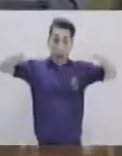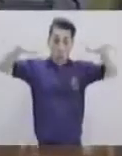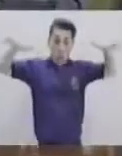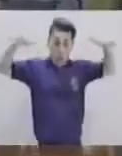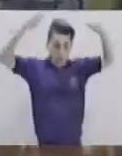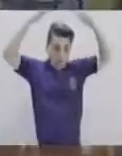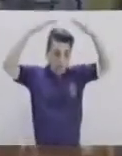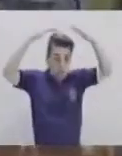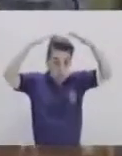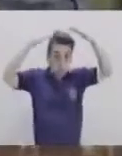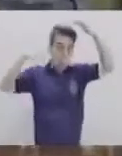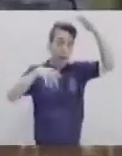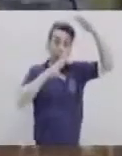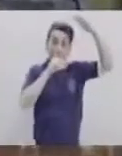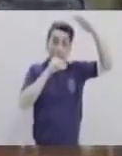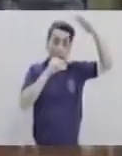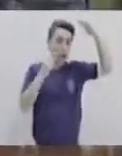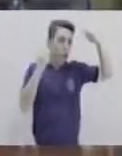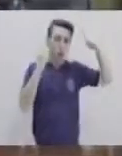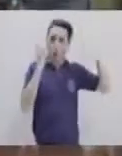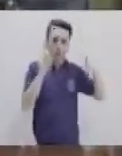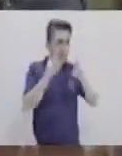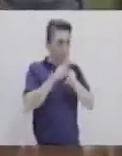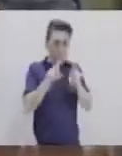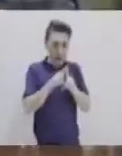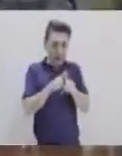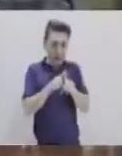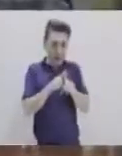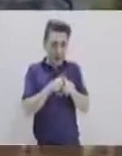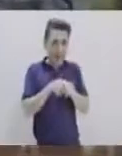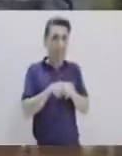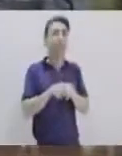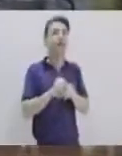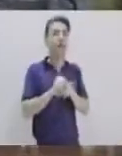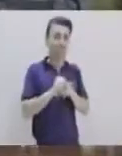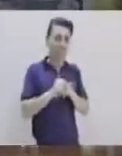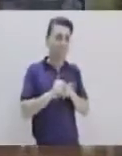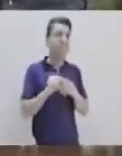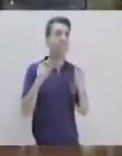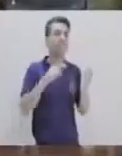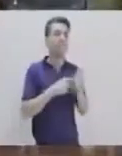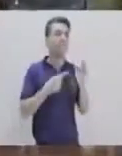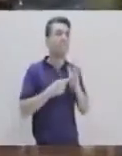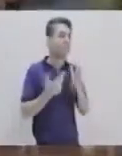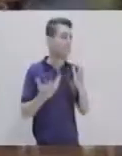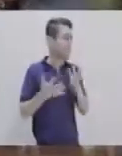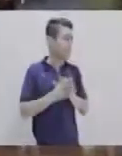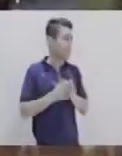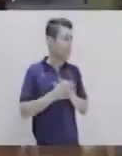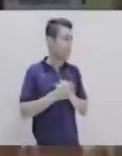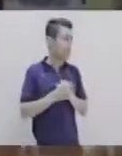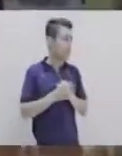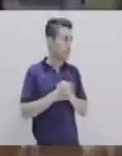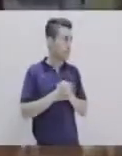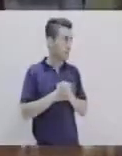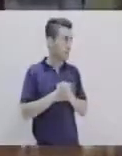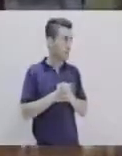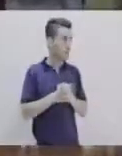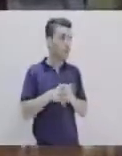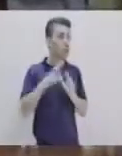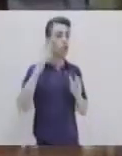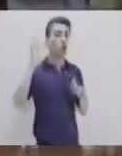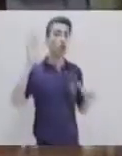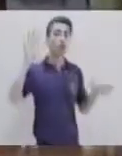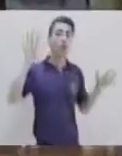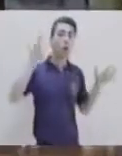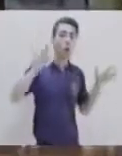notarás que el sonido no se escucha para nada similar. No. Lo que sucede es que el sonido viaja de una